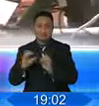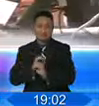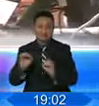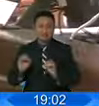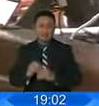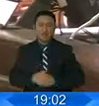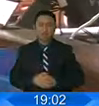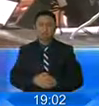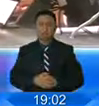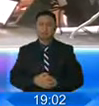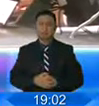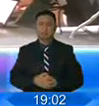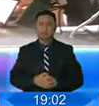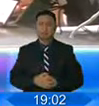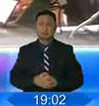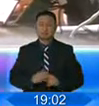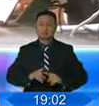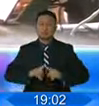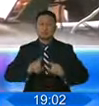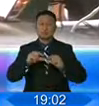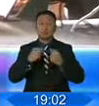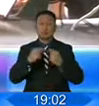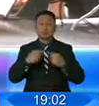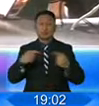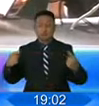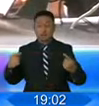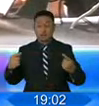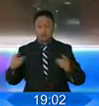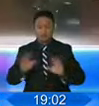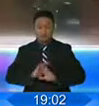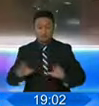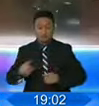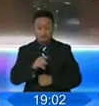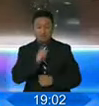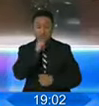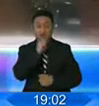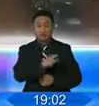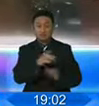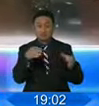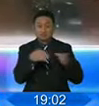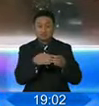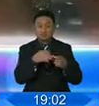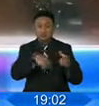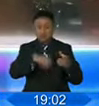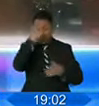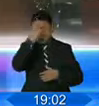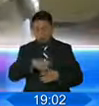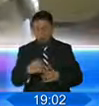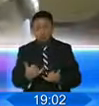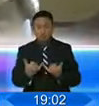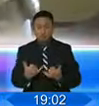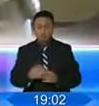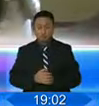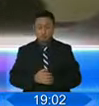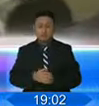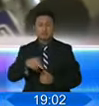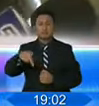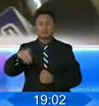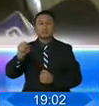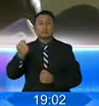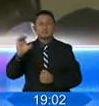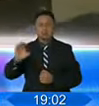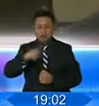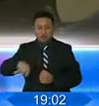ley. Aunque en la oposición dicen que aún nada está dicho, que el CAL deberá tomar una decisión histórica para el país, los socialcristianos dicen